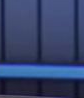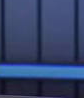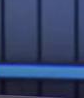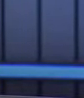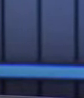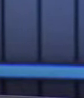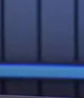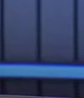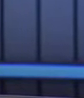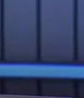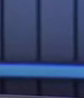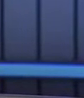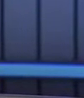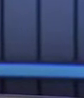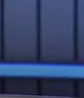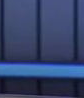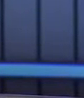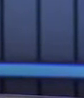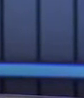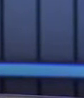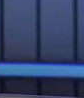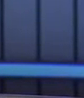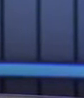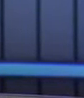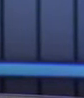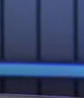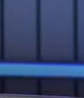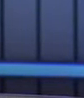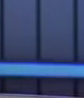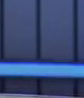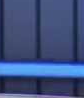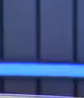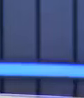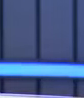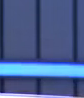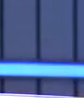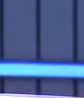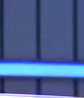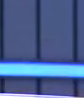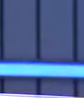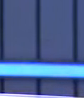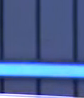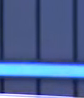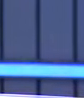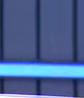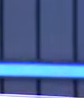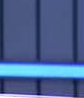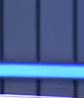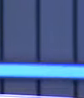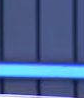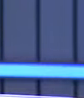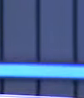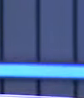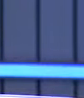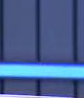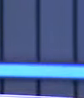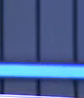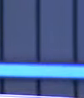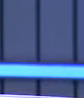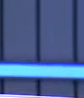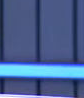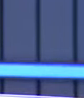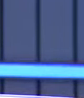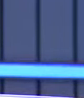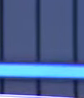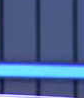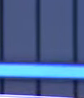esfuerzo por acercarnos a los colombianos con proyectos creativos en múltiples formatos, siempre pensando en todas las audiencias.